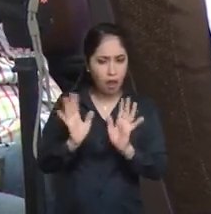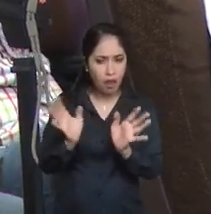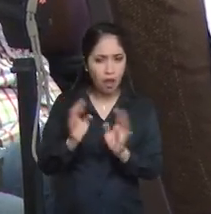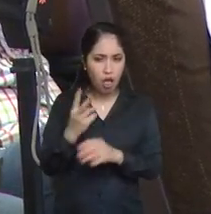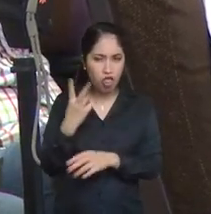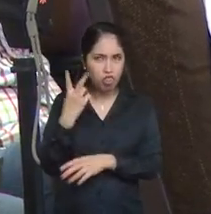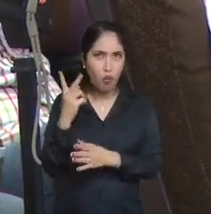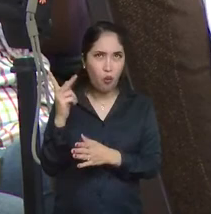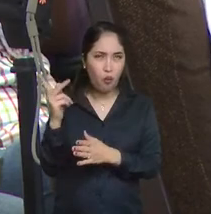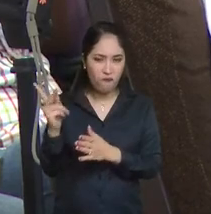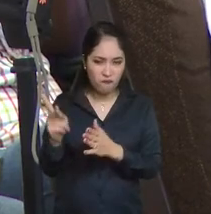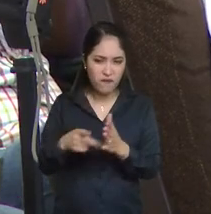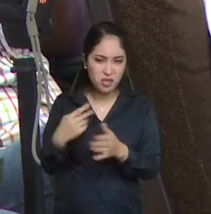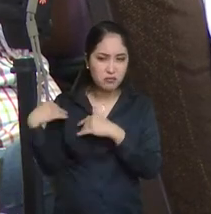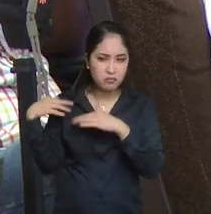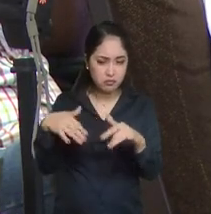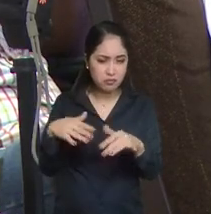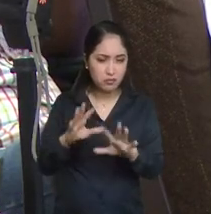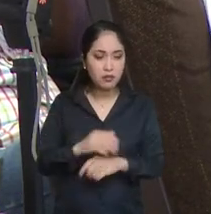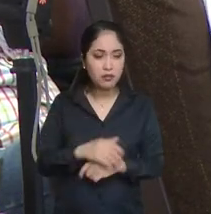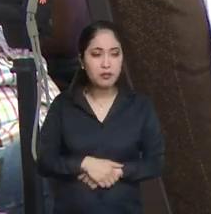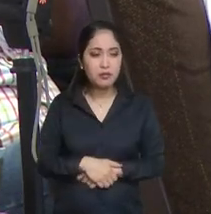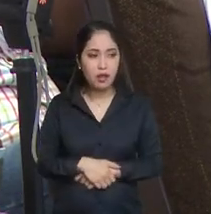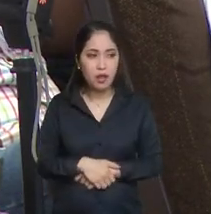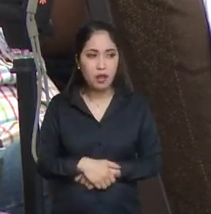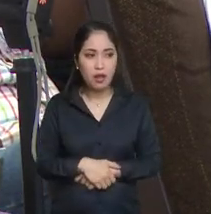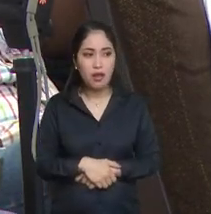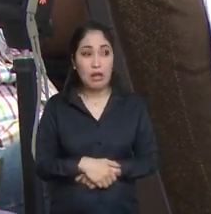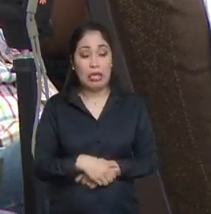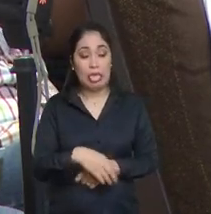Sí. Muchas gracias. Gracias. Se por me la borran las cosas.